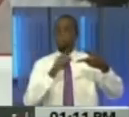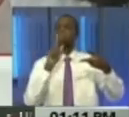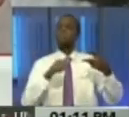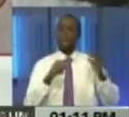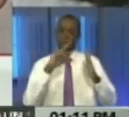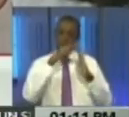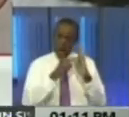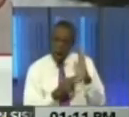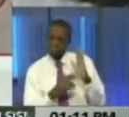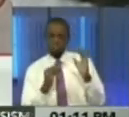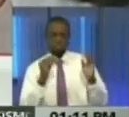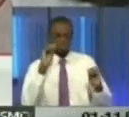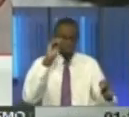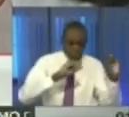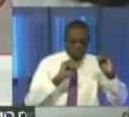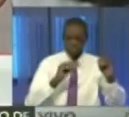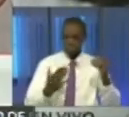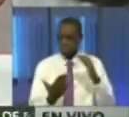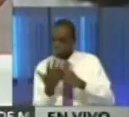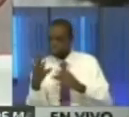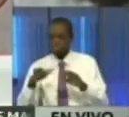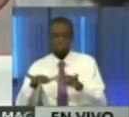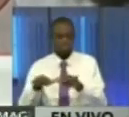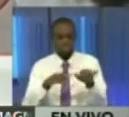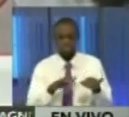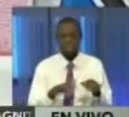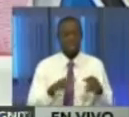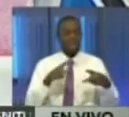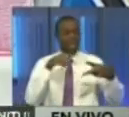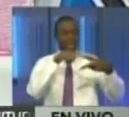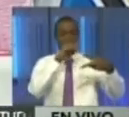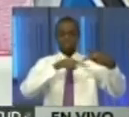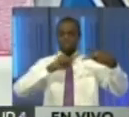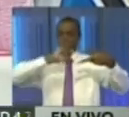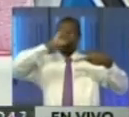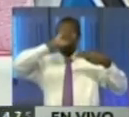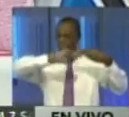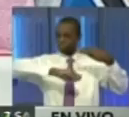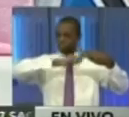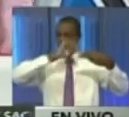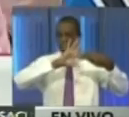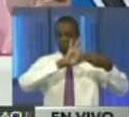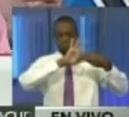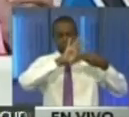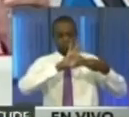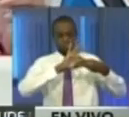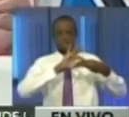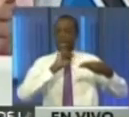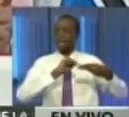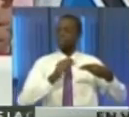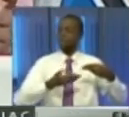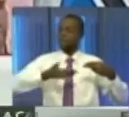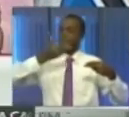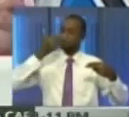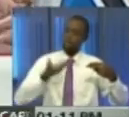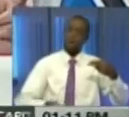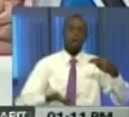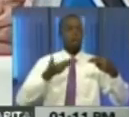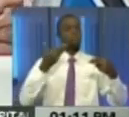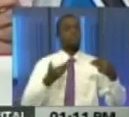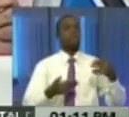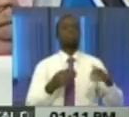producción, que son fundamentales. Ese binomio es fundamental. Y en mi caso, yo